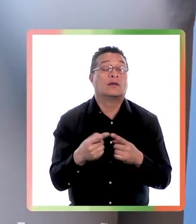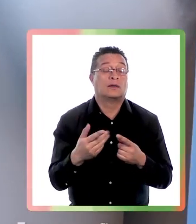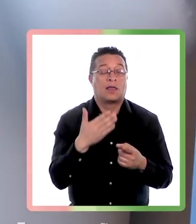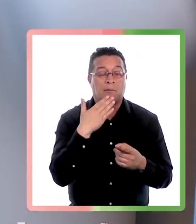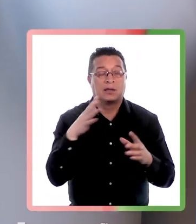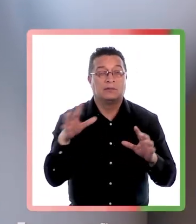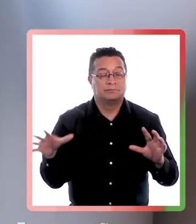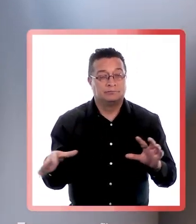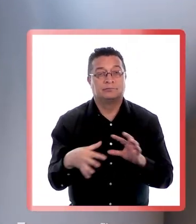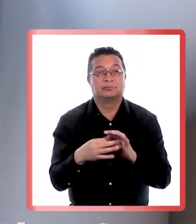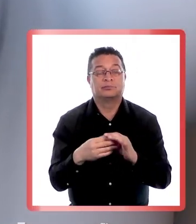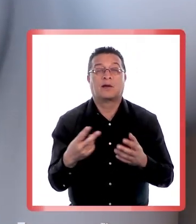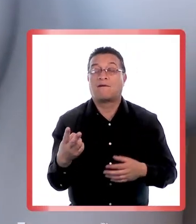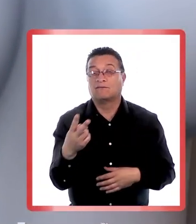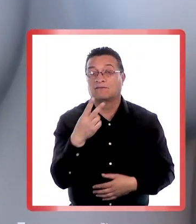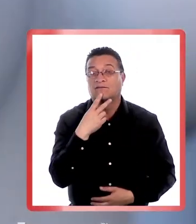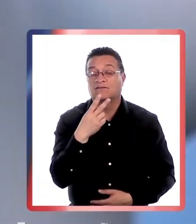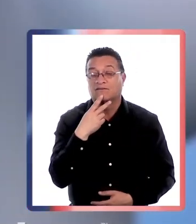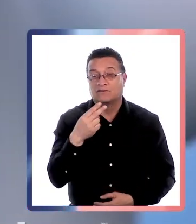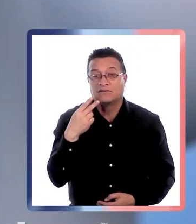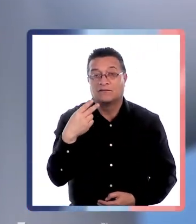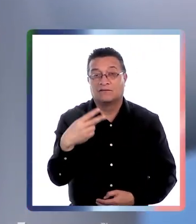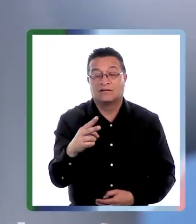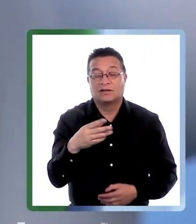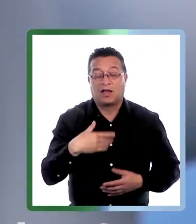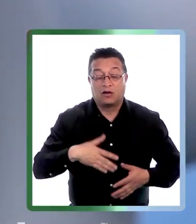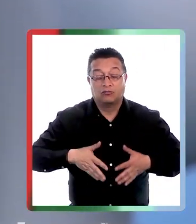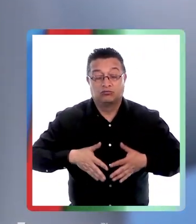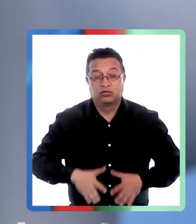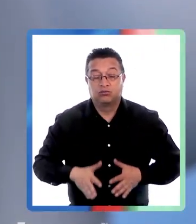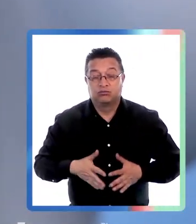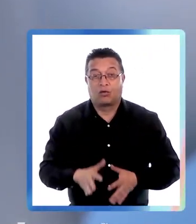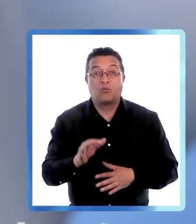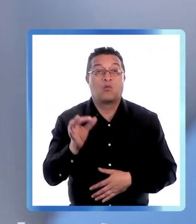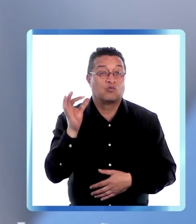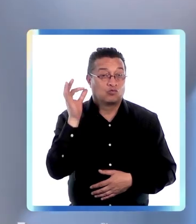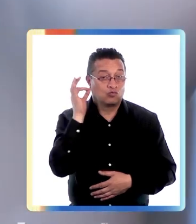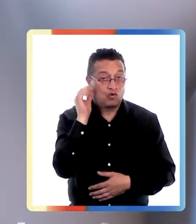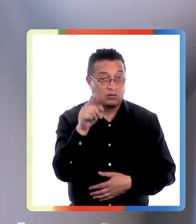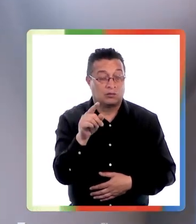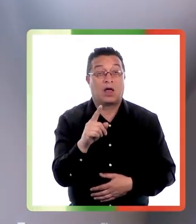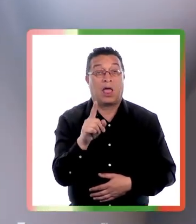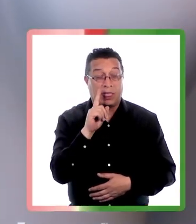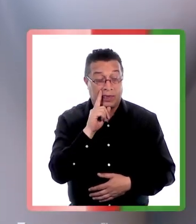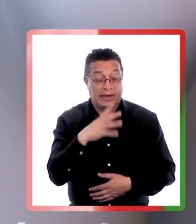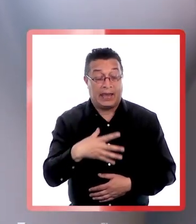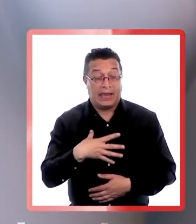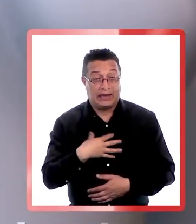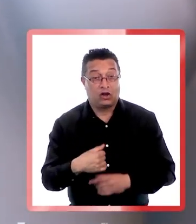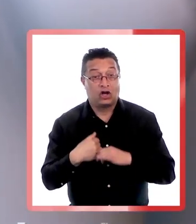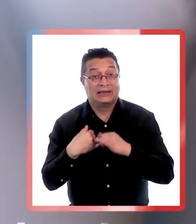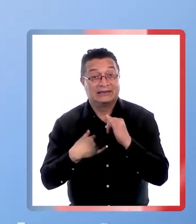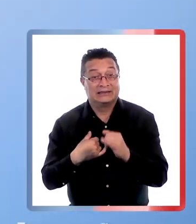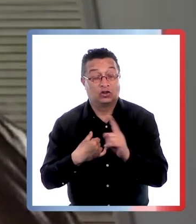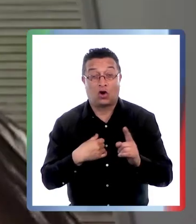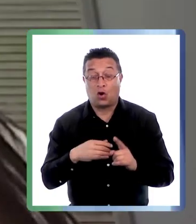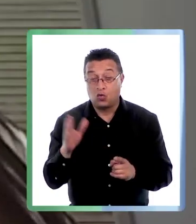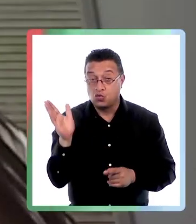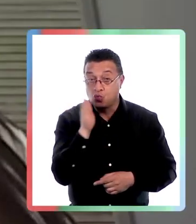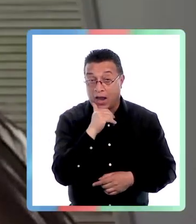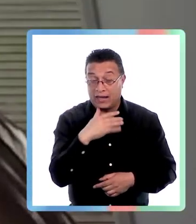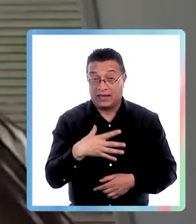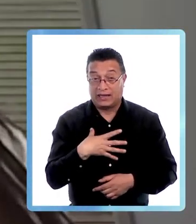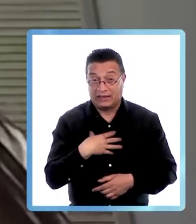ver fundamentalmente con la vida reproductiva de la mujer. O sea, si ha tenido hijos o no. El no